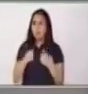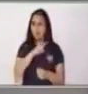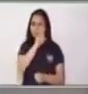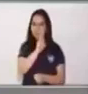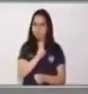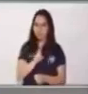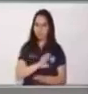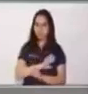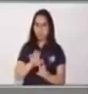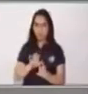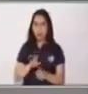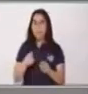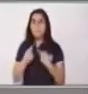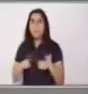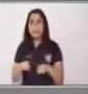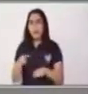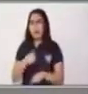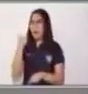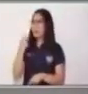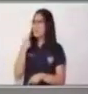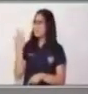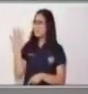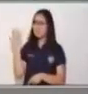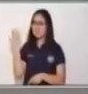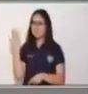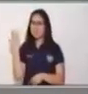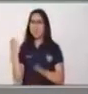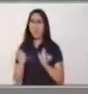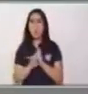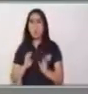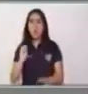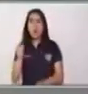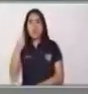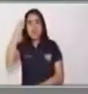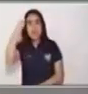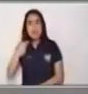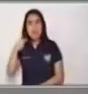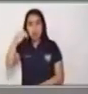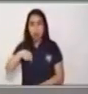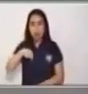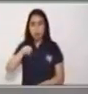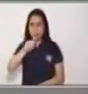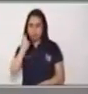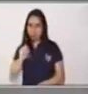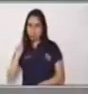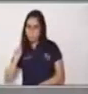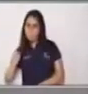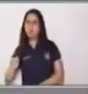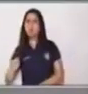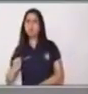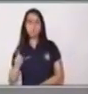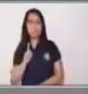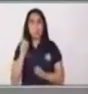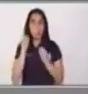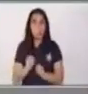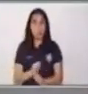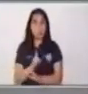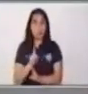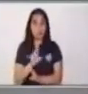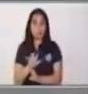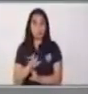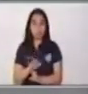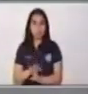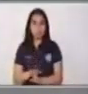un puntito al final. No podemos colocar un puntito al final. Y la regla número 3. Está